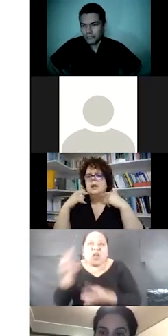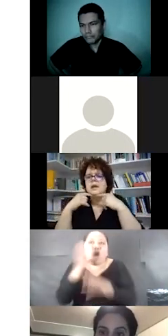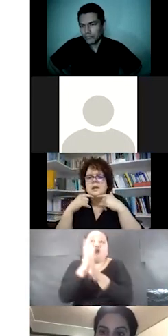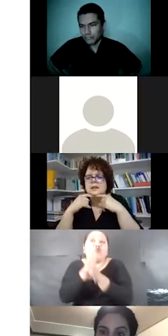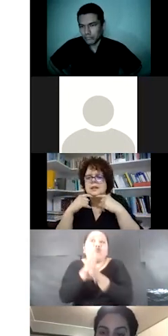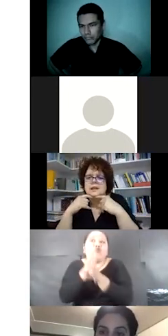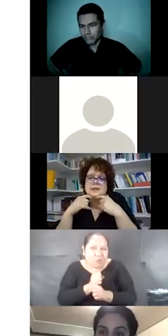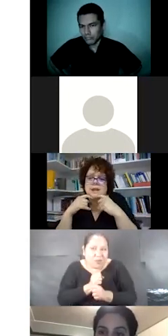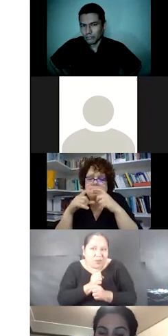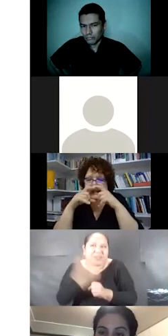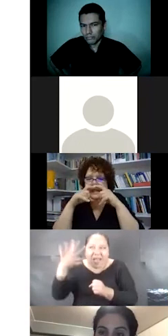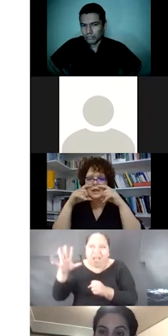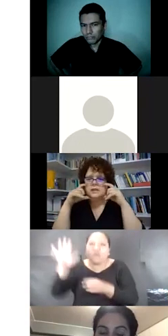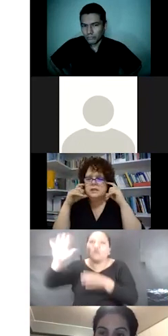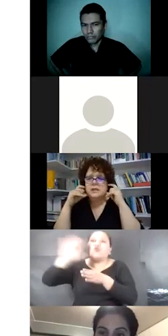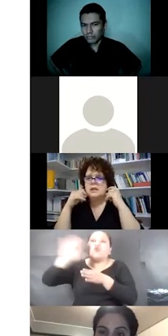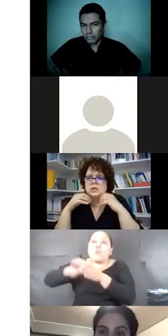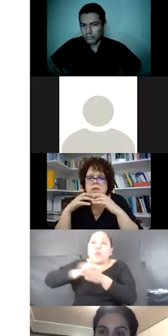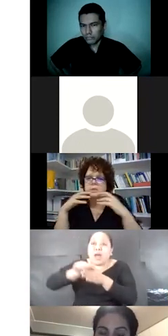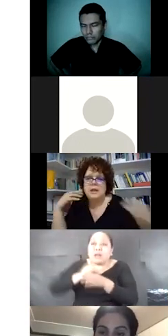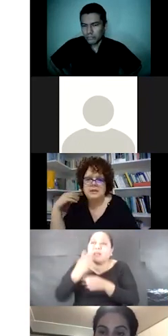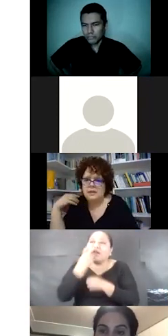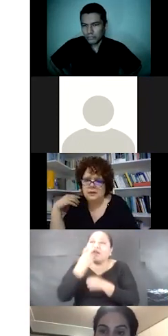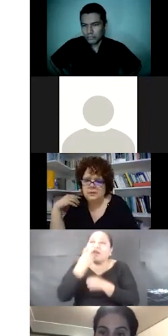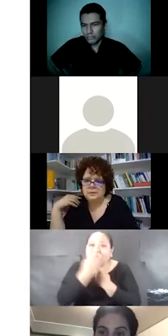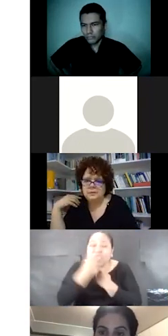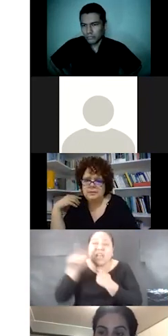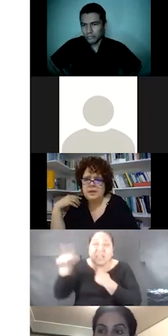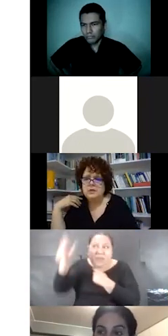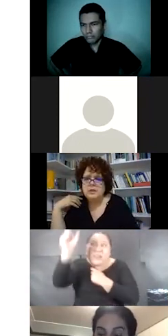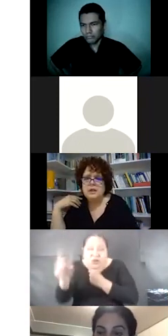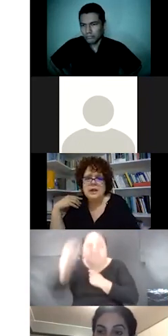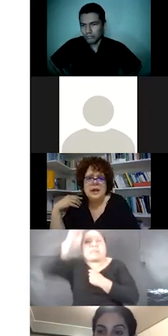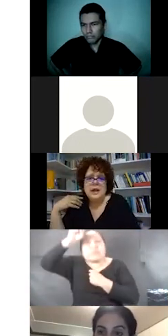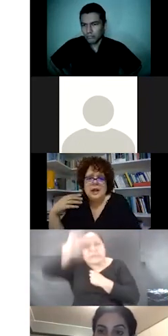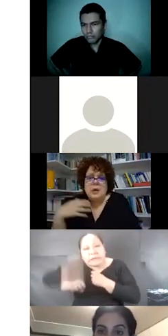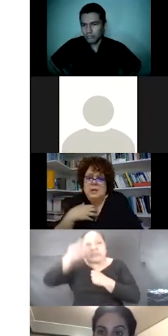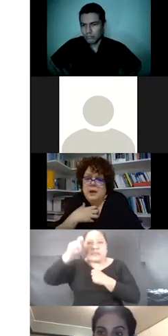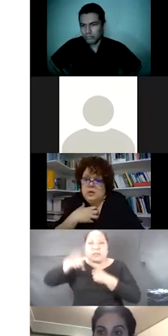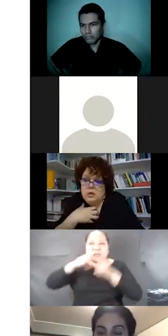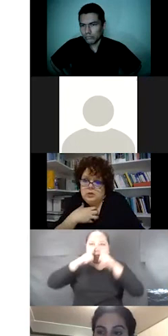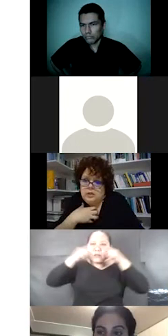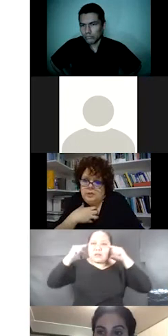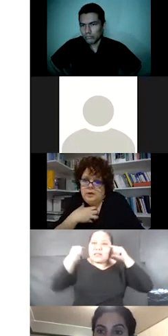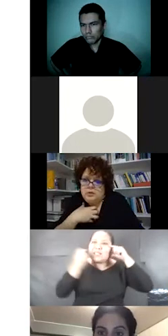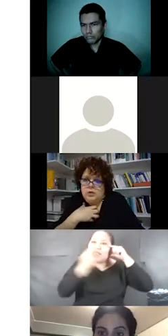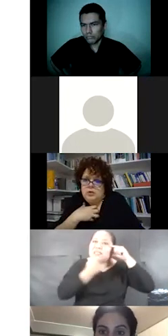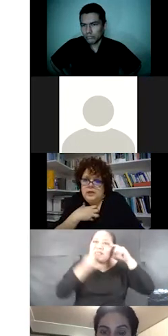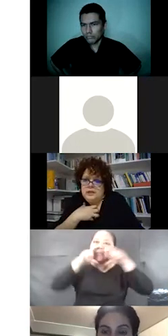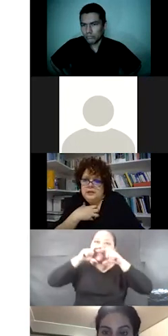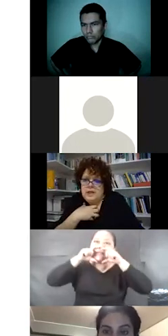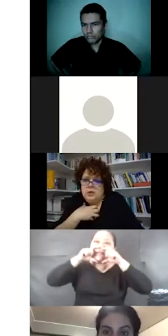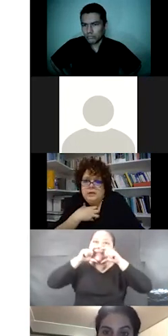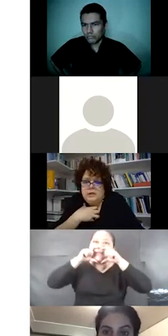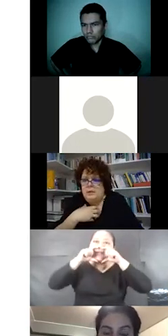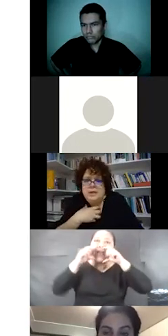ponerle, necesariamente se necesita tener eso transparente, ¿no? Entonces, igual es para nosotros, creo, para nosotros los